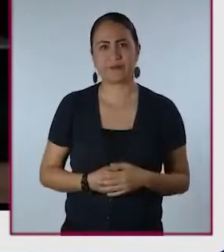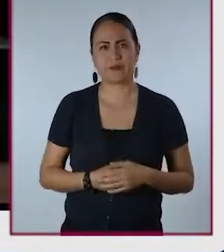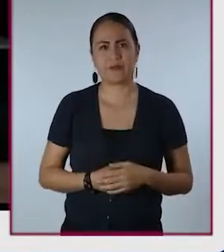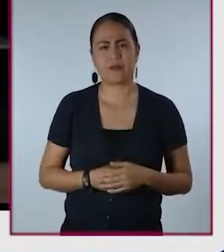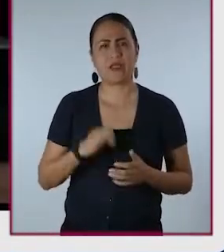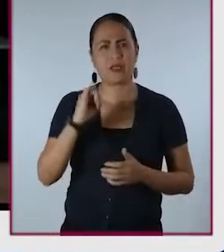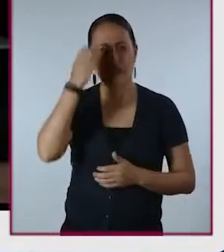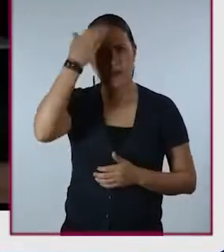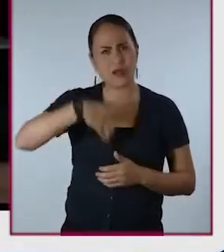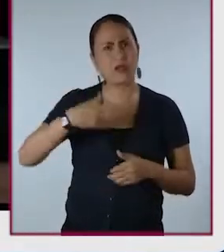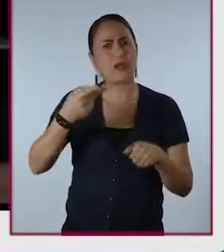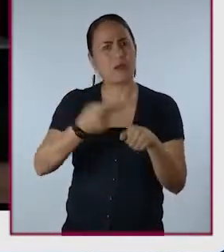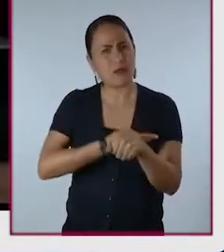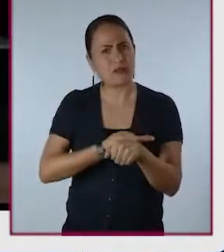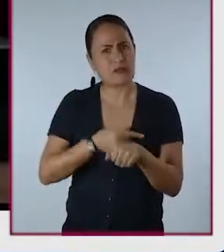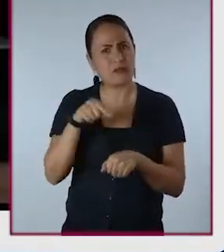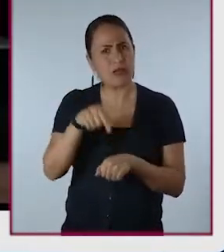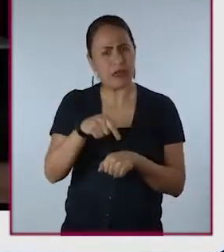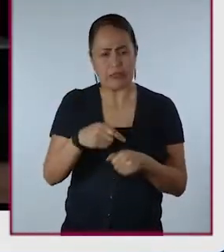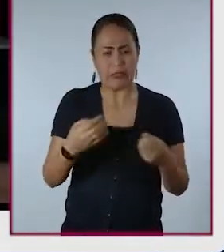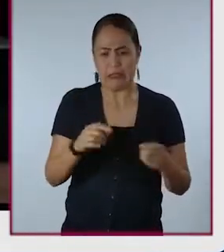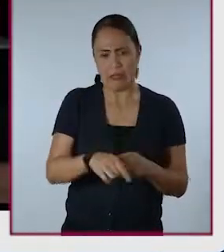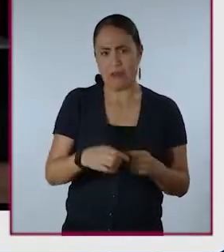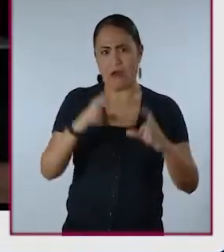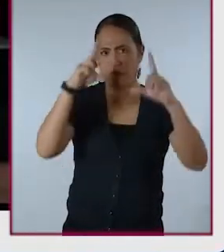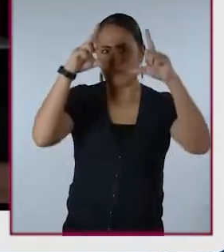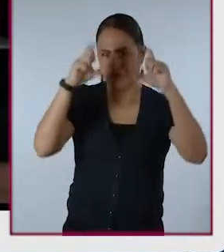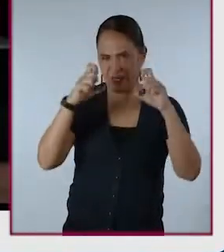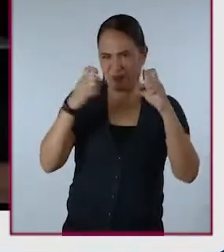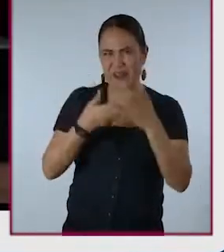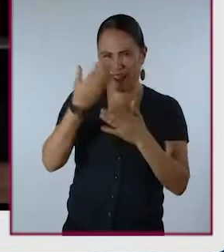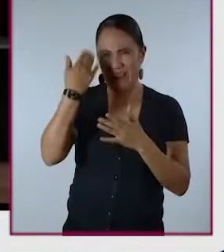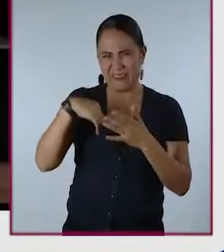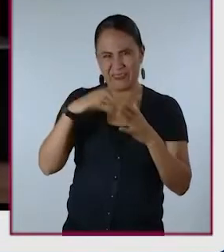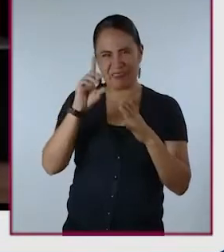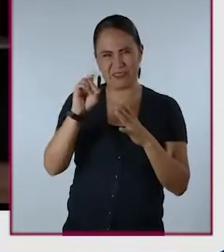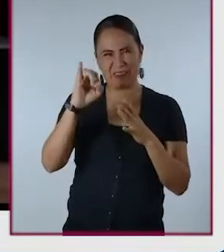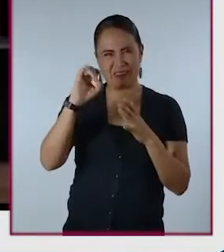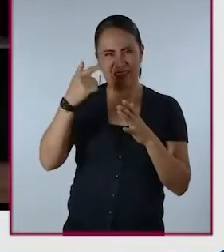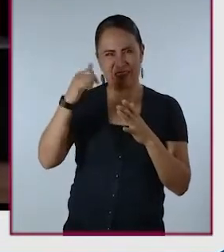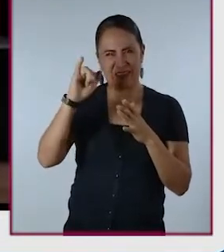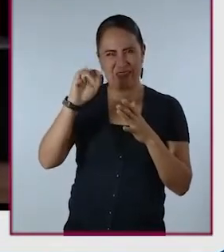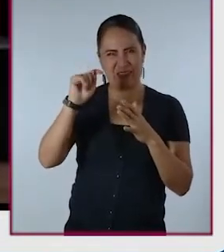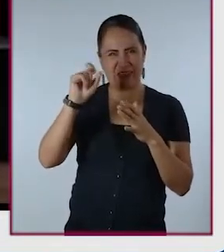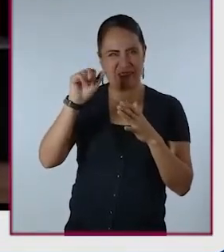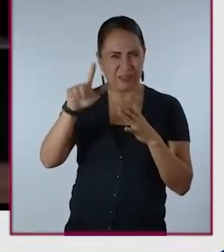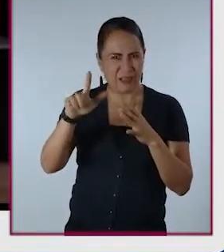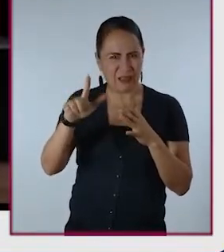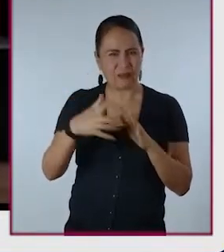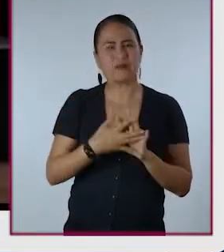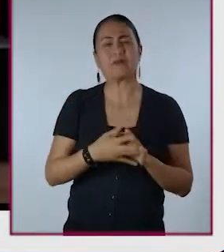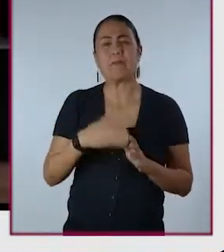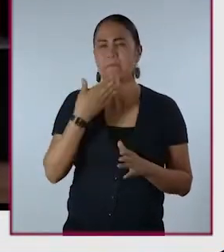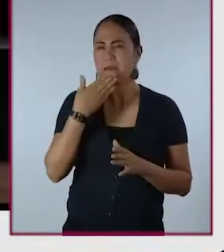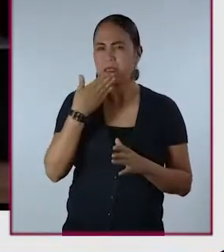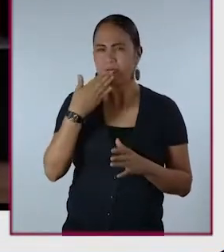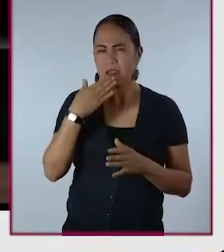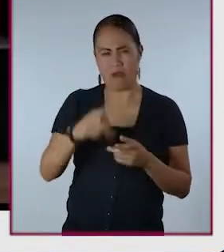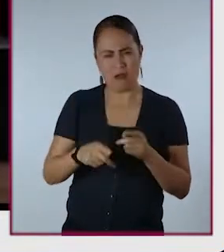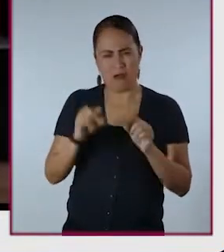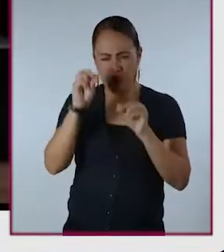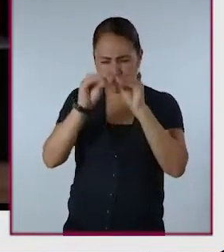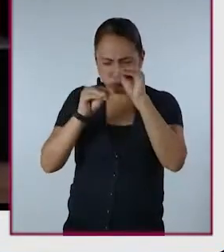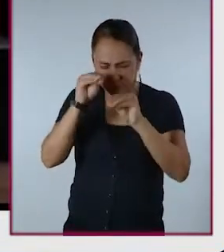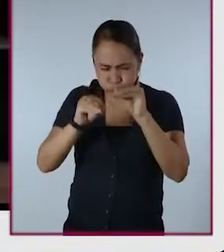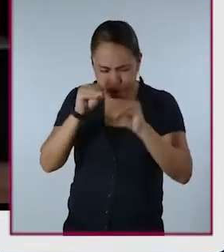las imágenes nacidas digitales? Nuestras cámaras tienen que tener bien puestos los parámetros. ¿Sí?